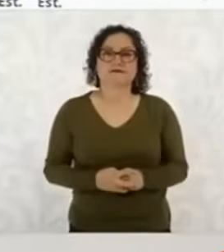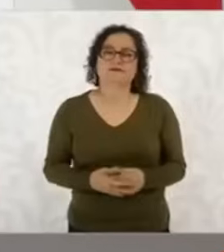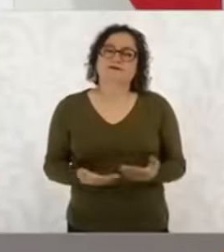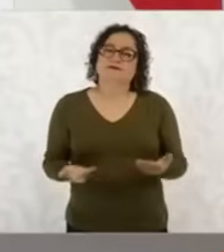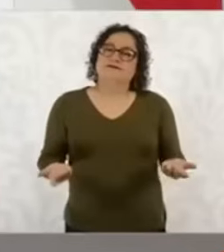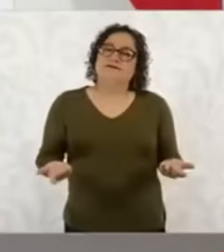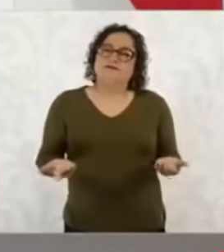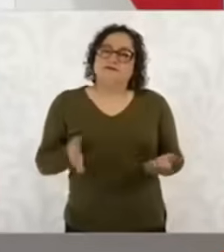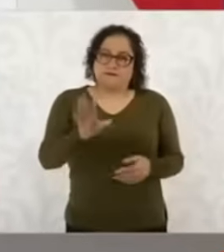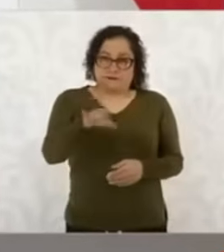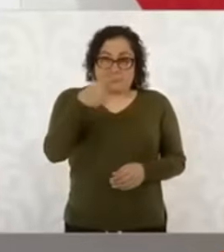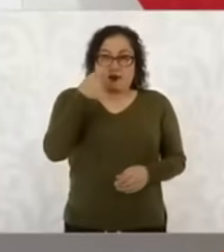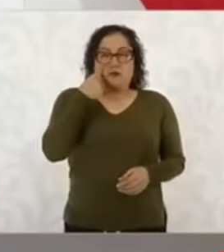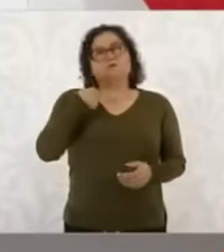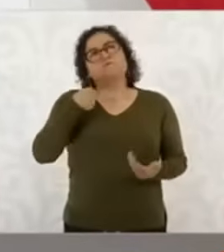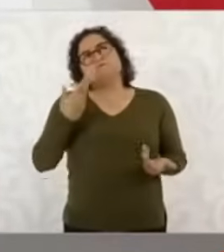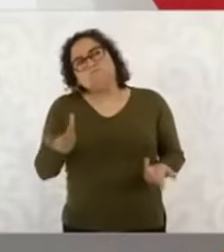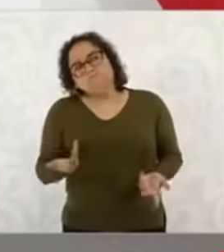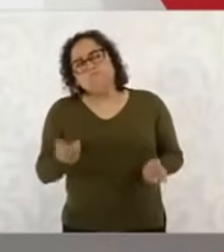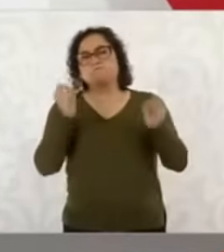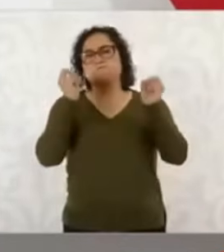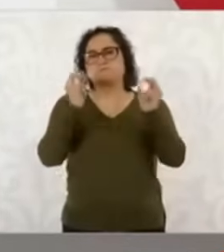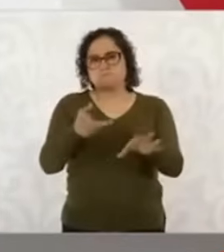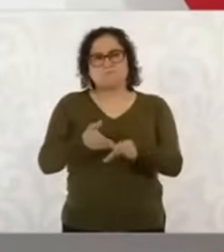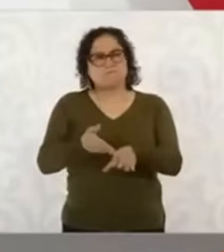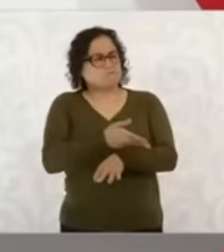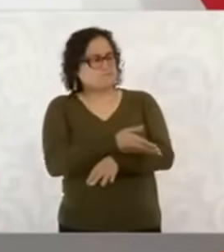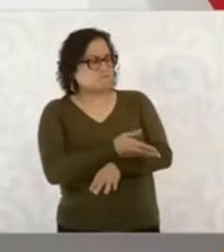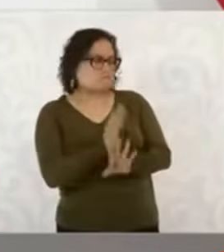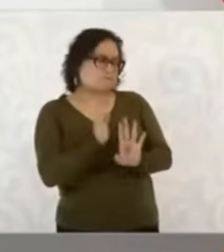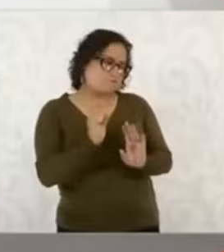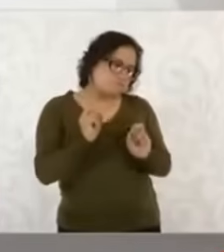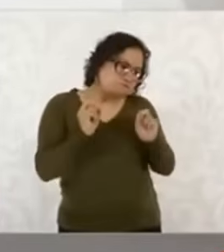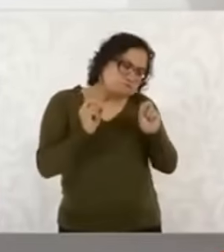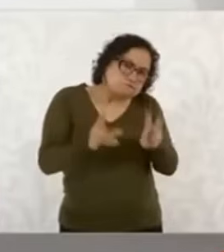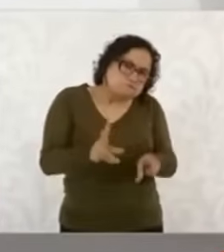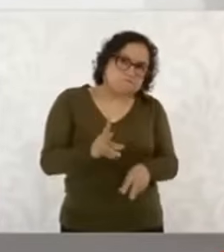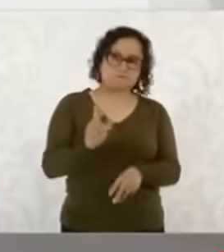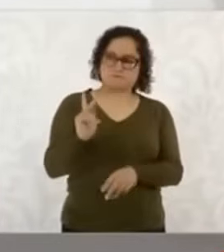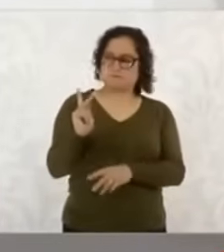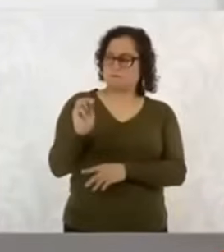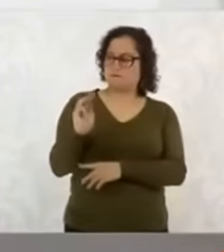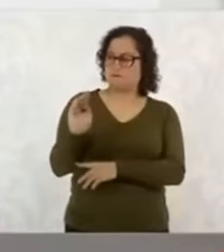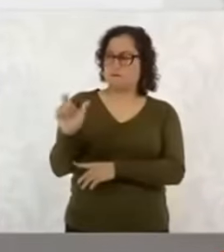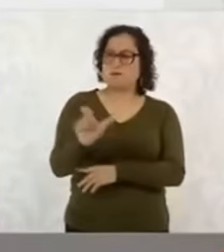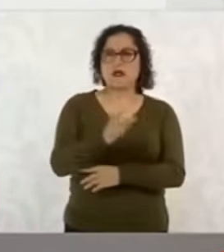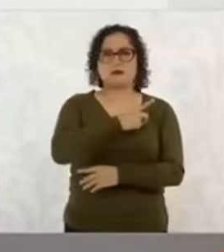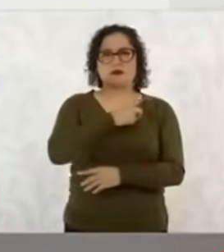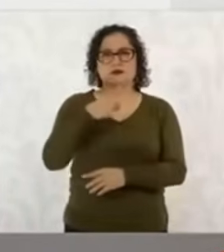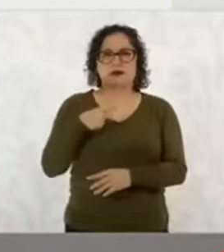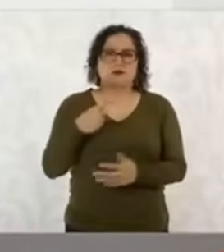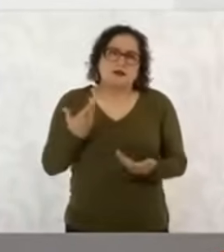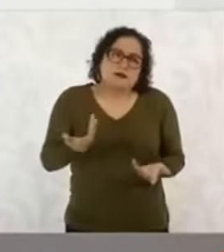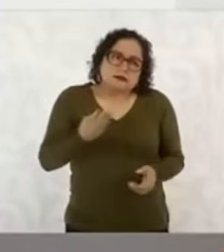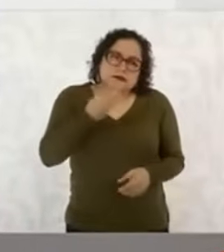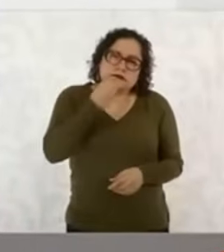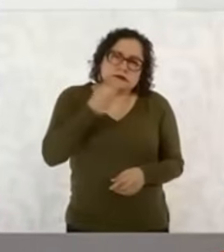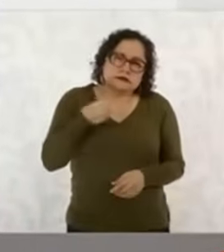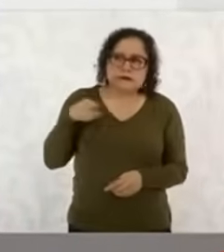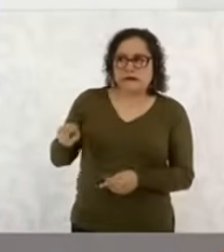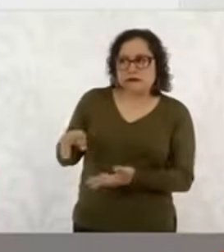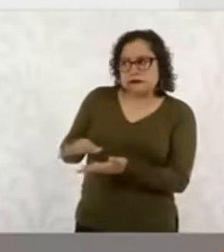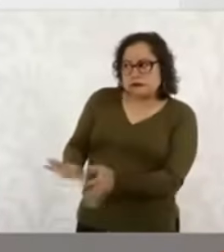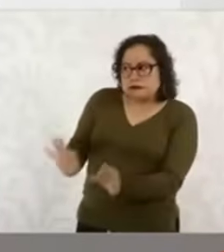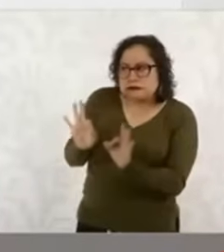Ahora uno dice, bueno, se endeudó Pemex, pero nos dejaron un Pemex maravilloso,